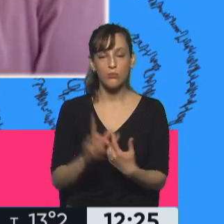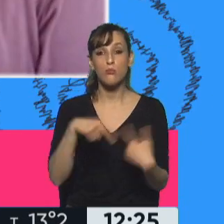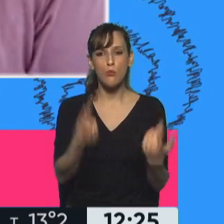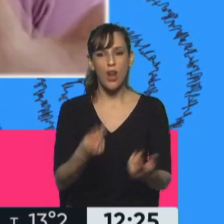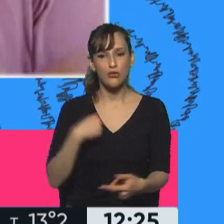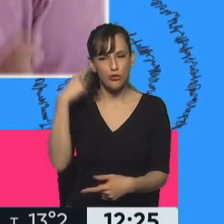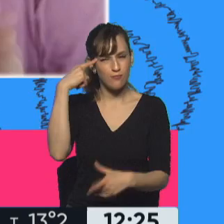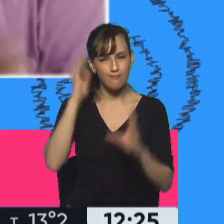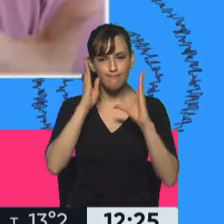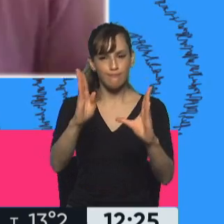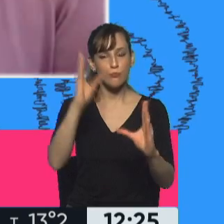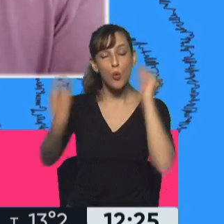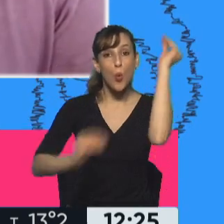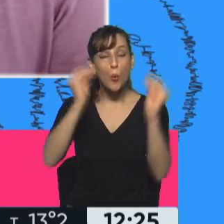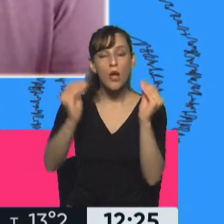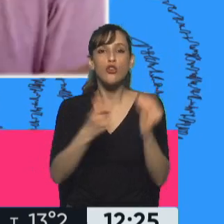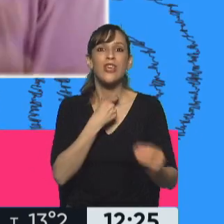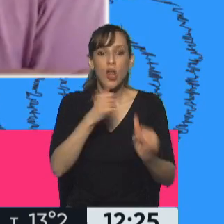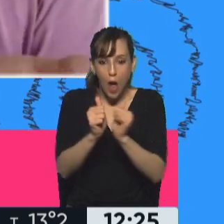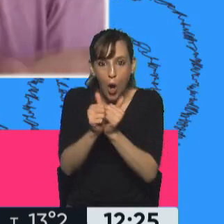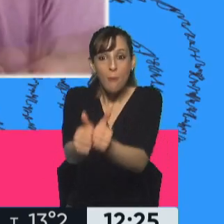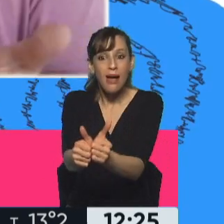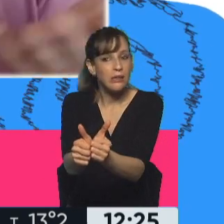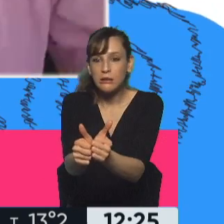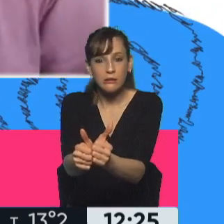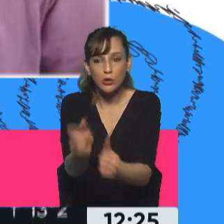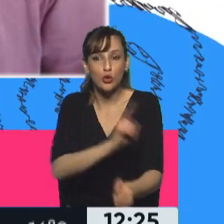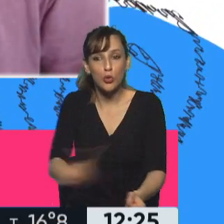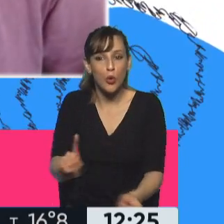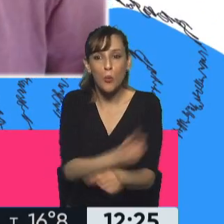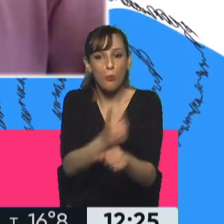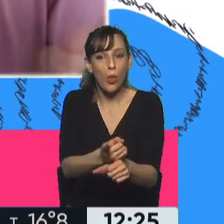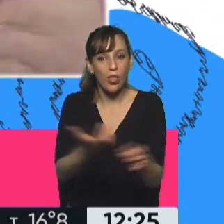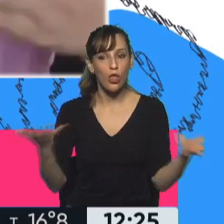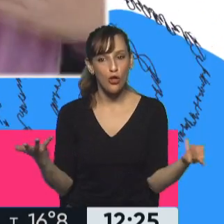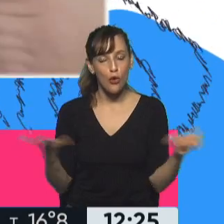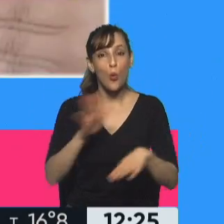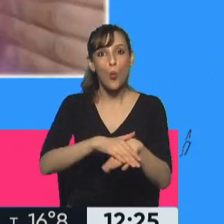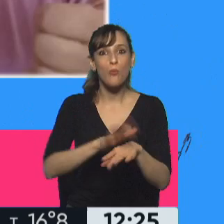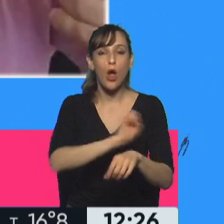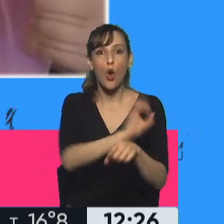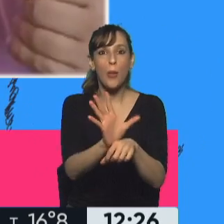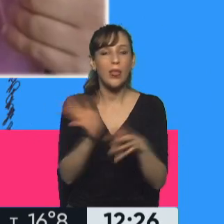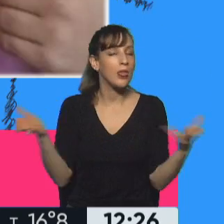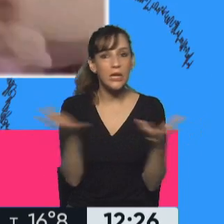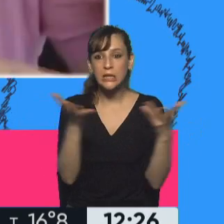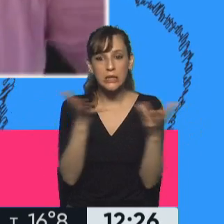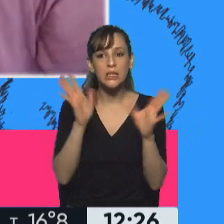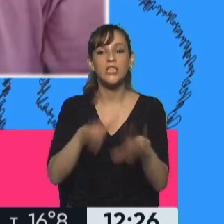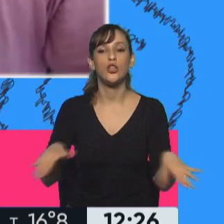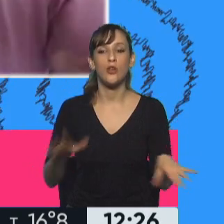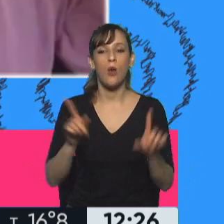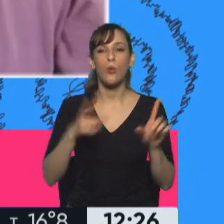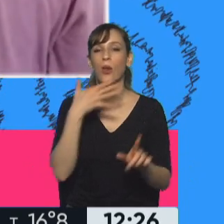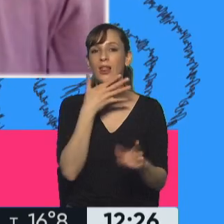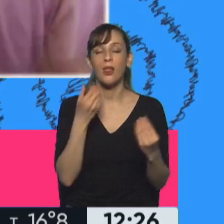dio mucha tristeza también de no poder acompañarlos con mis shows. Ellos no entendían por qué era vacaciones de invierno y no iban al teatro o no iban a la plaza o